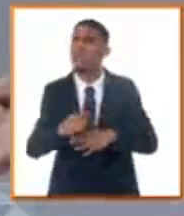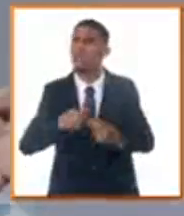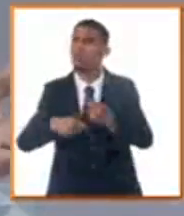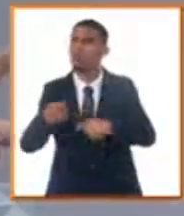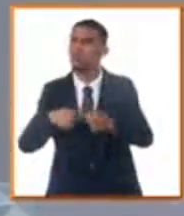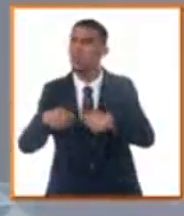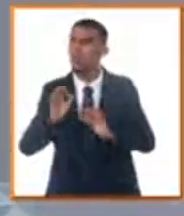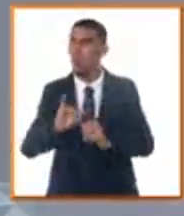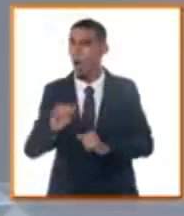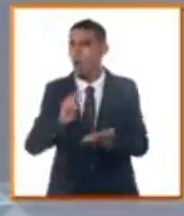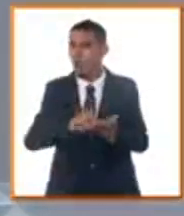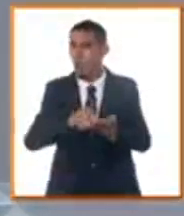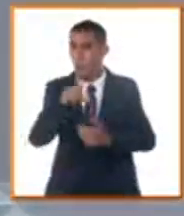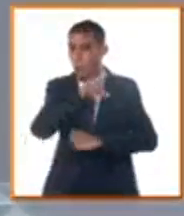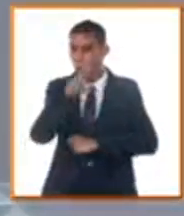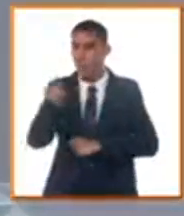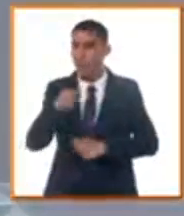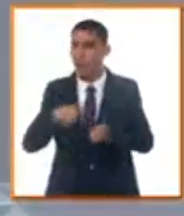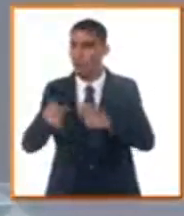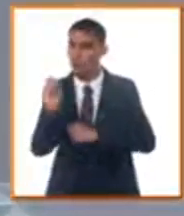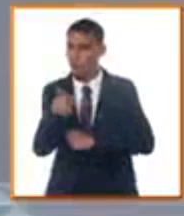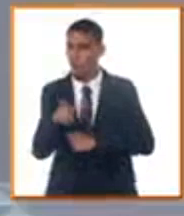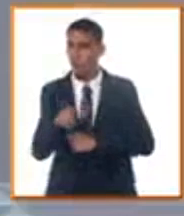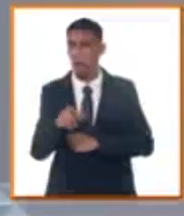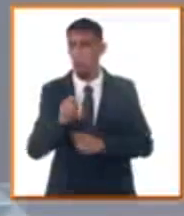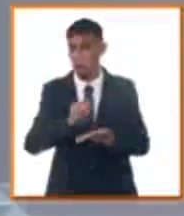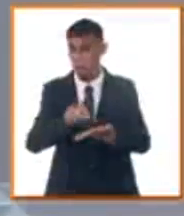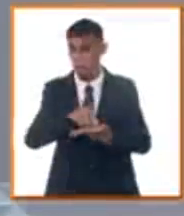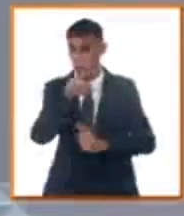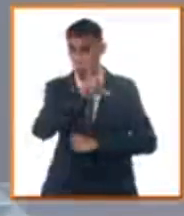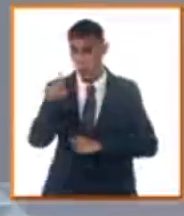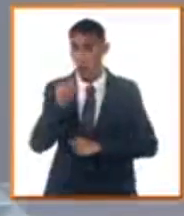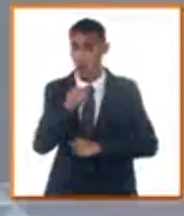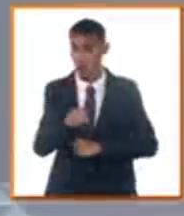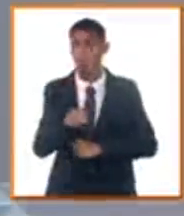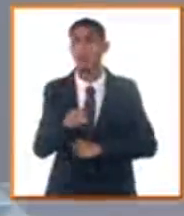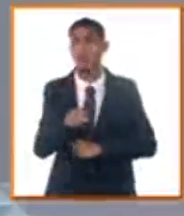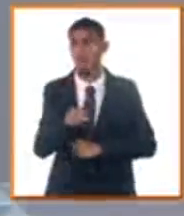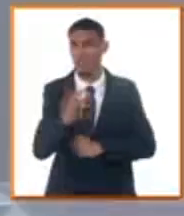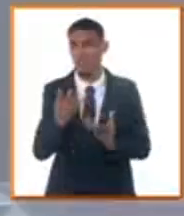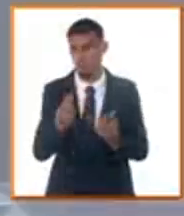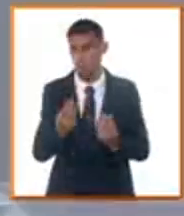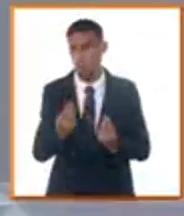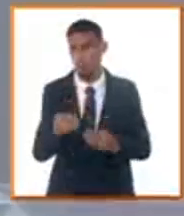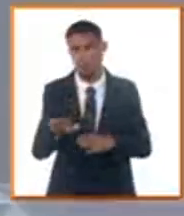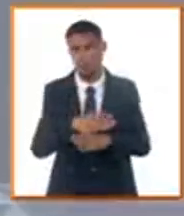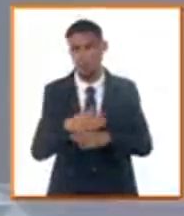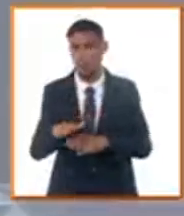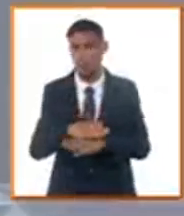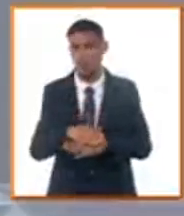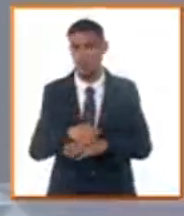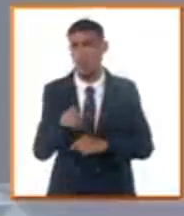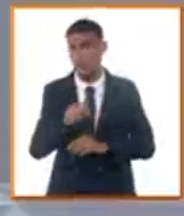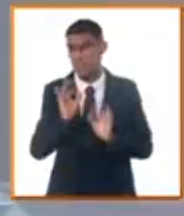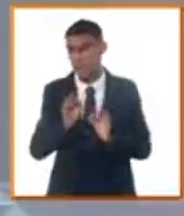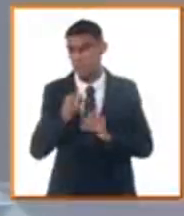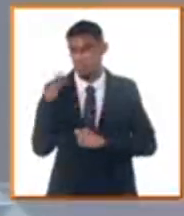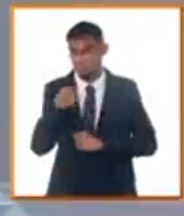normada o los que se comercializan en la bodega, que es donde mayor cantidad de población o de